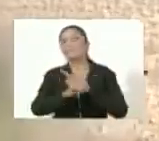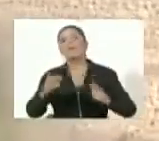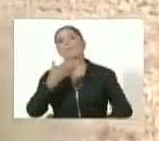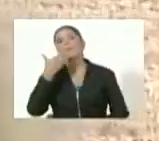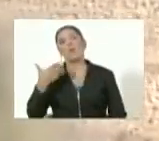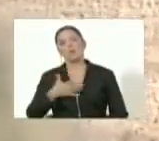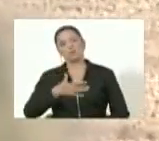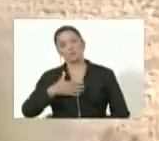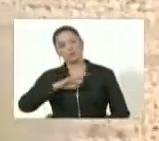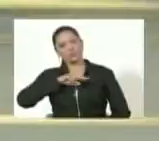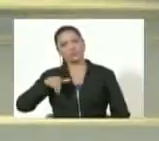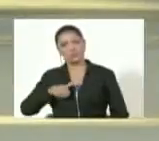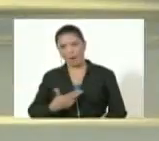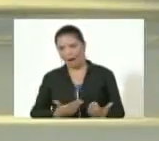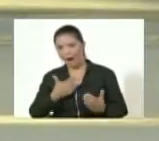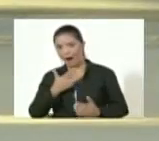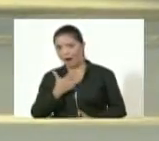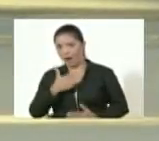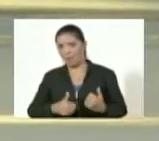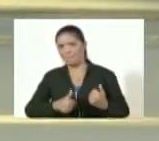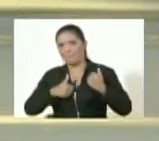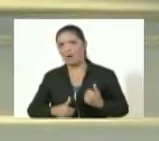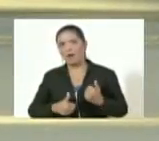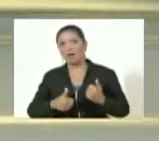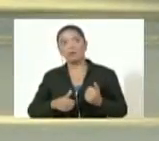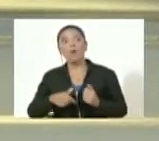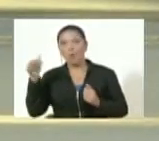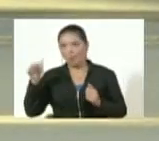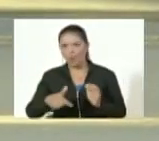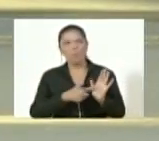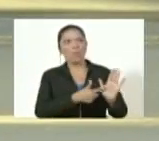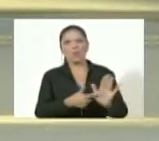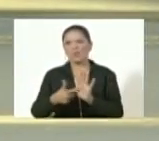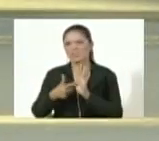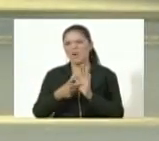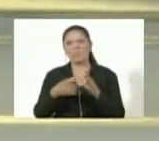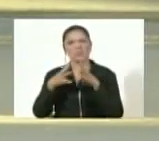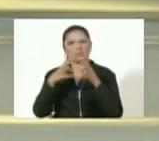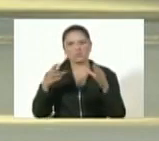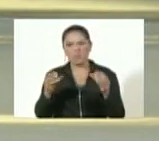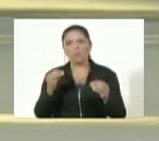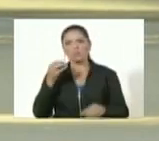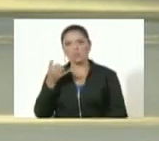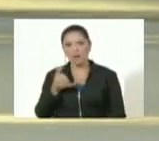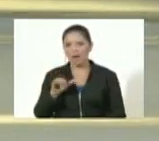tenemos, aparte de toda esta demostración de fuerza que tiene y